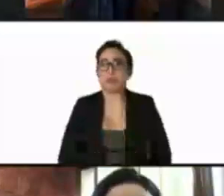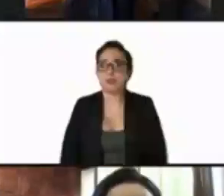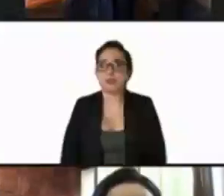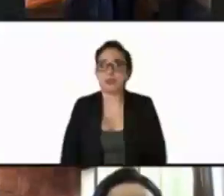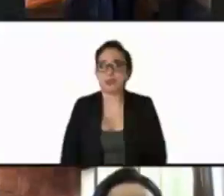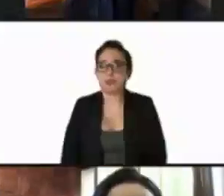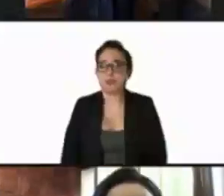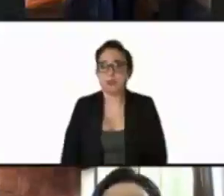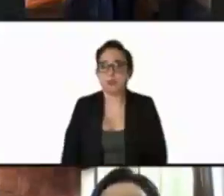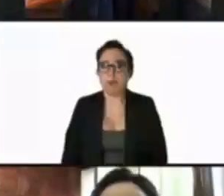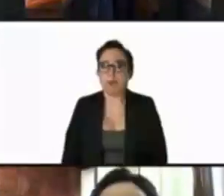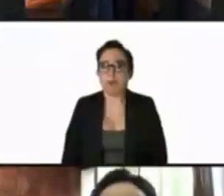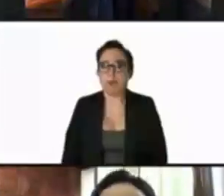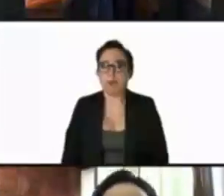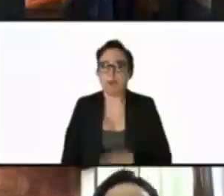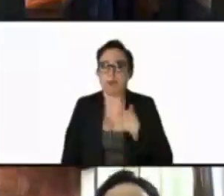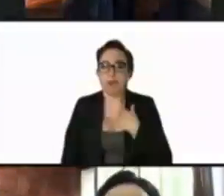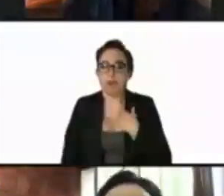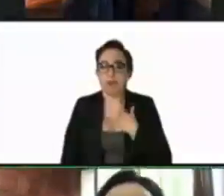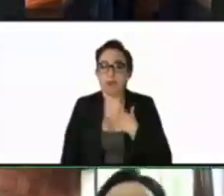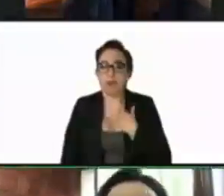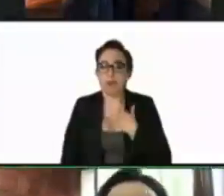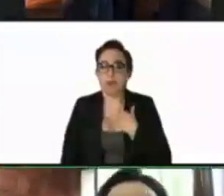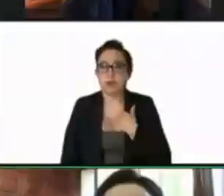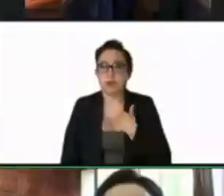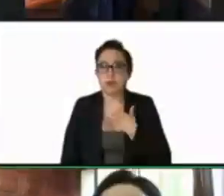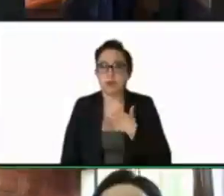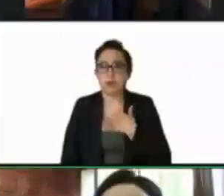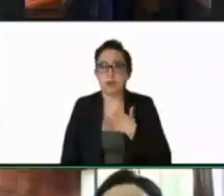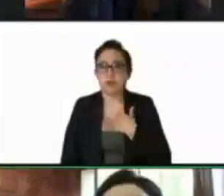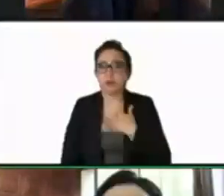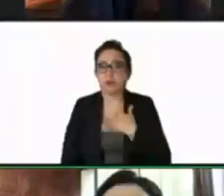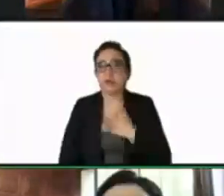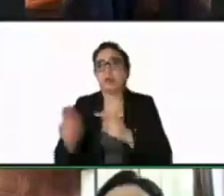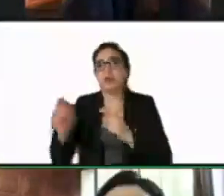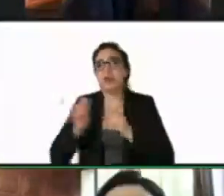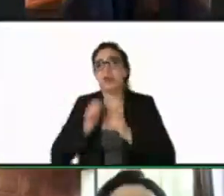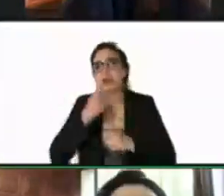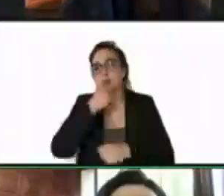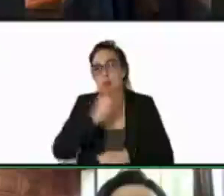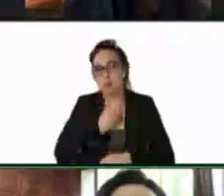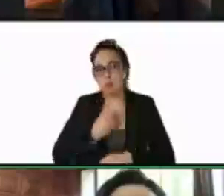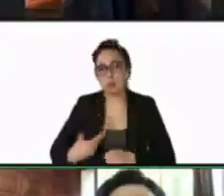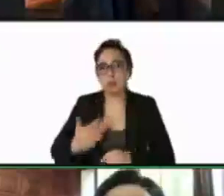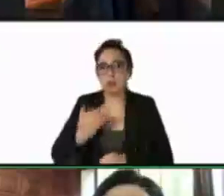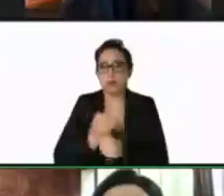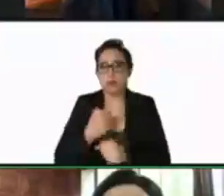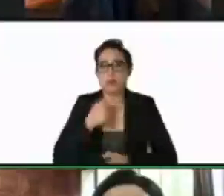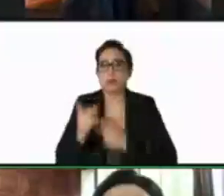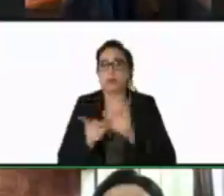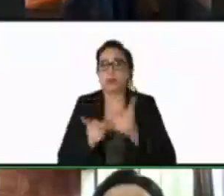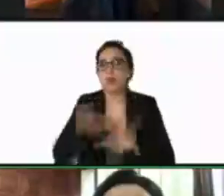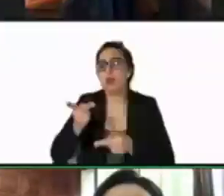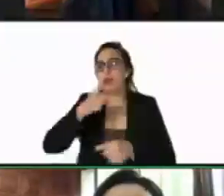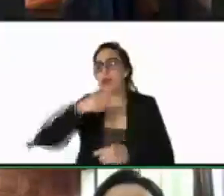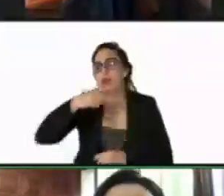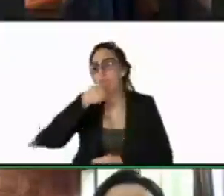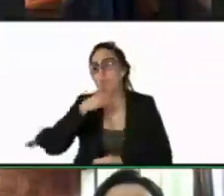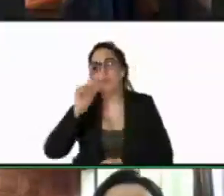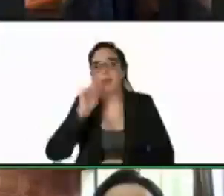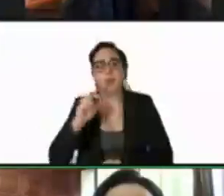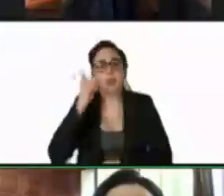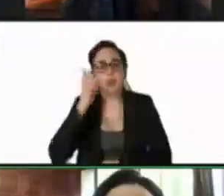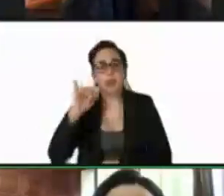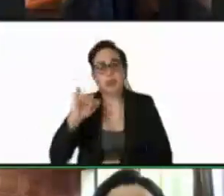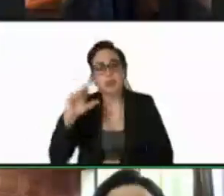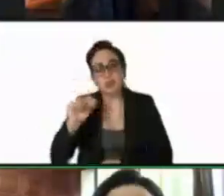por el que se instruye a las comisiones de Administración y Procuración de Justicia y de Igualdad de Género, de Administración Pública Local y de Derechos